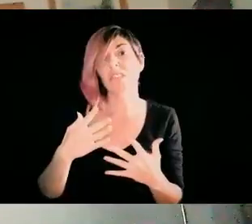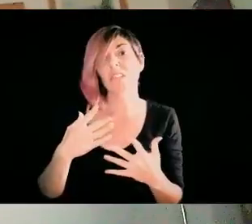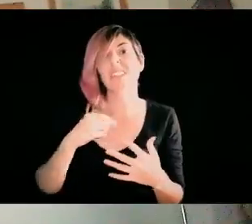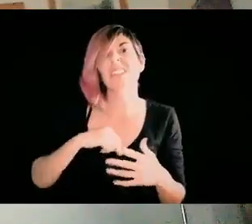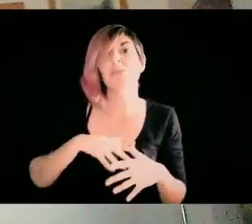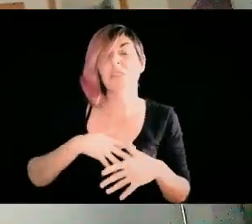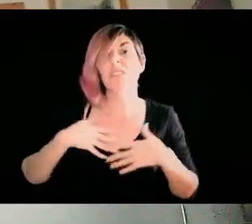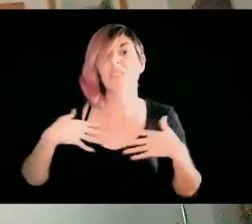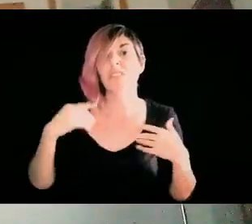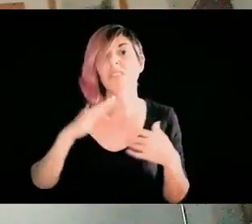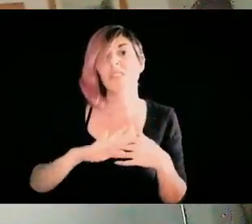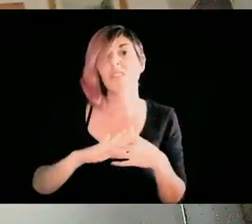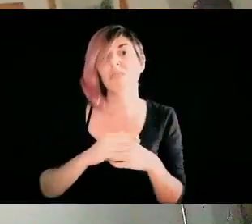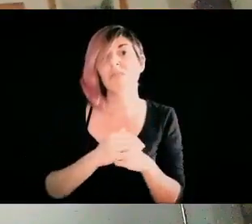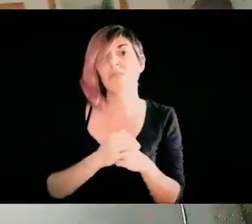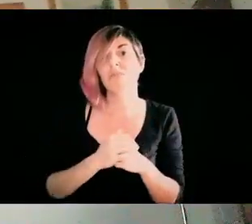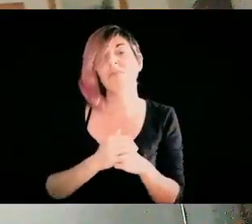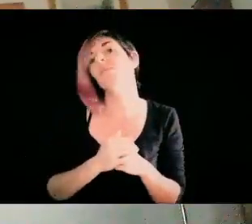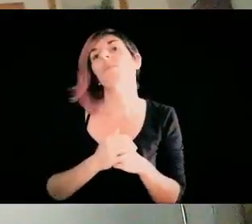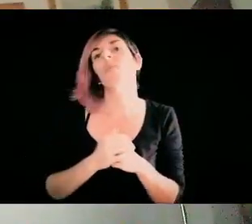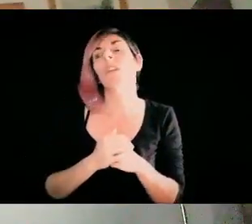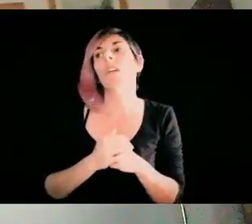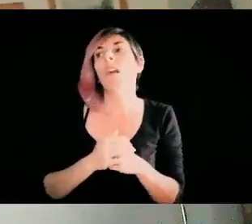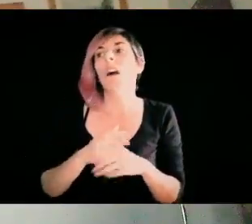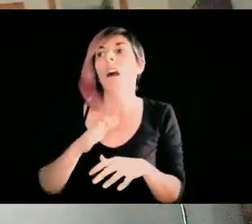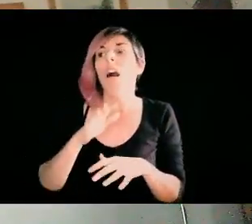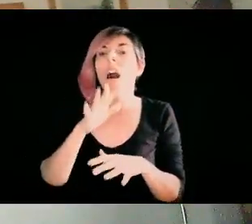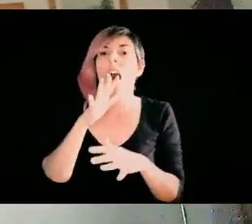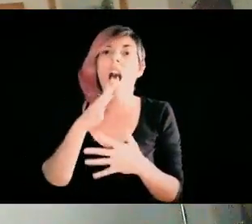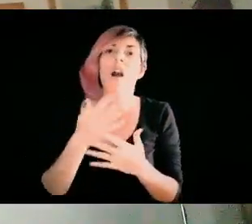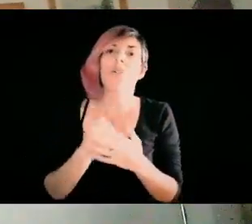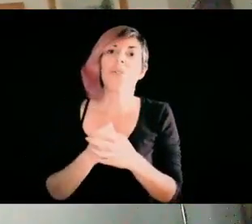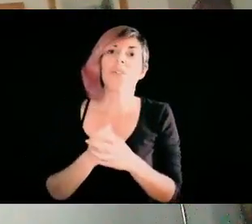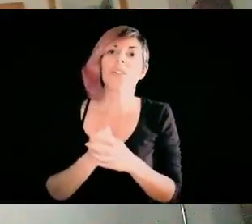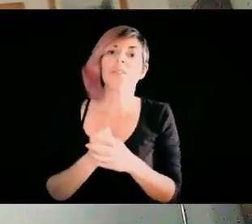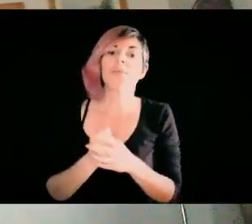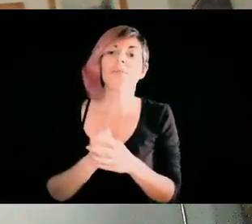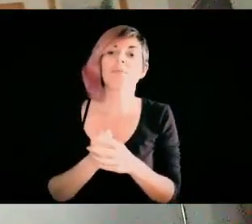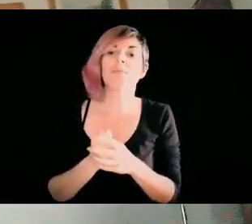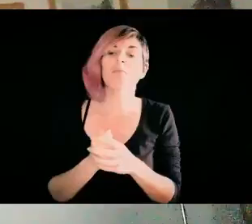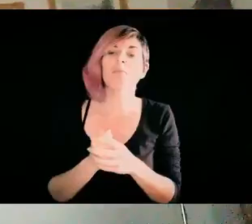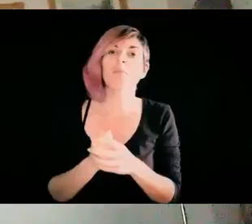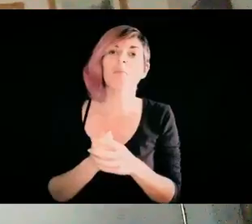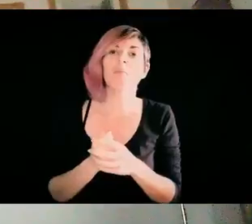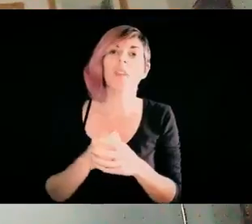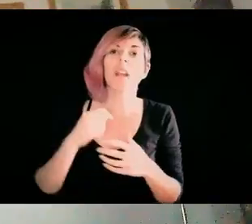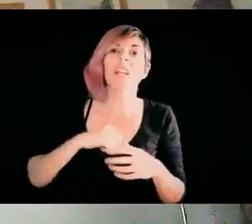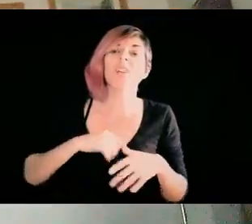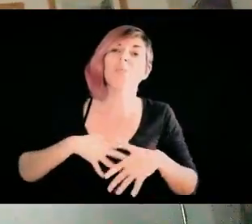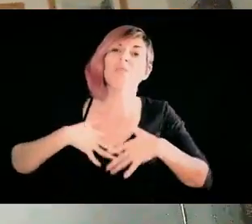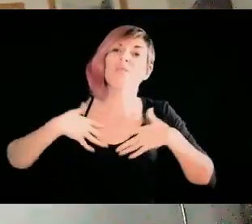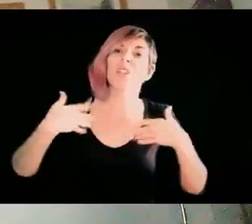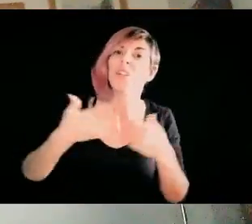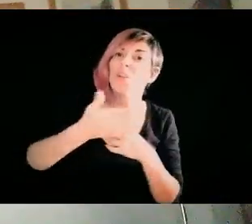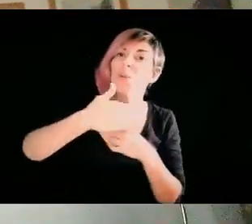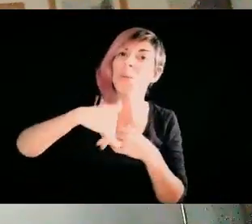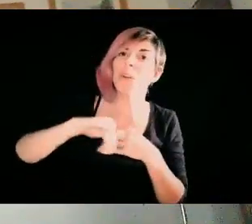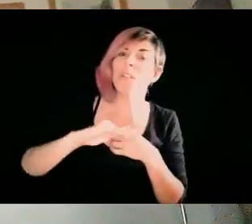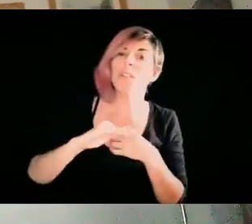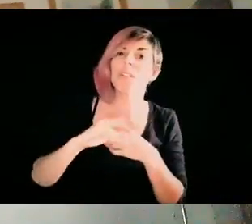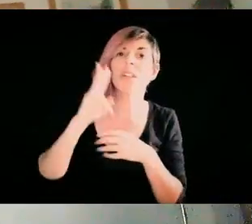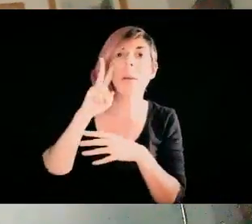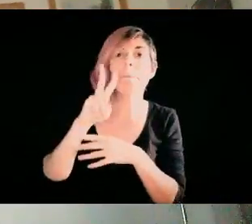Pero si podemos ver, porque a veces no lo vemos así, que nuestra manera de concebir nuestras